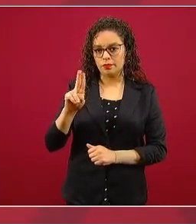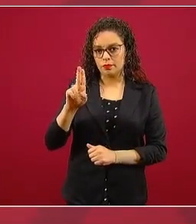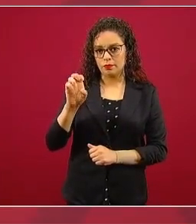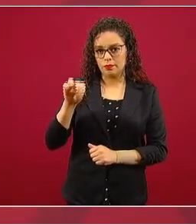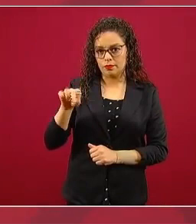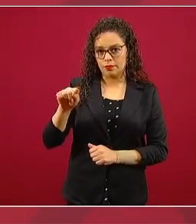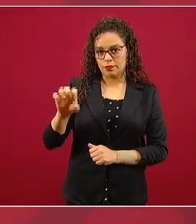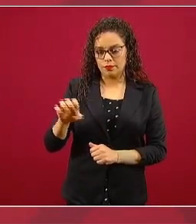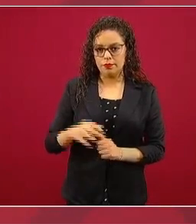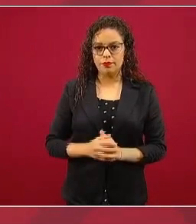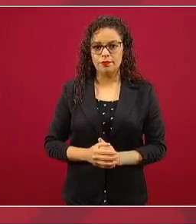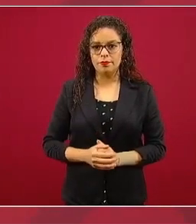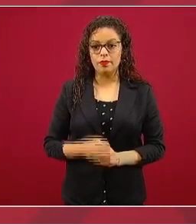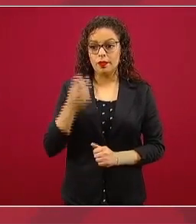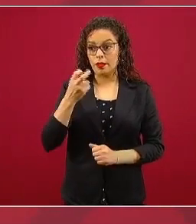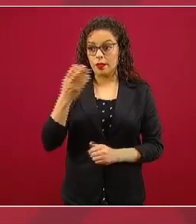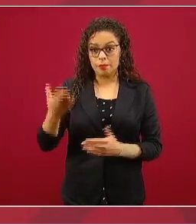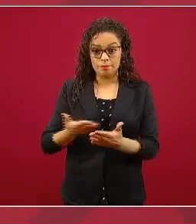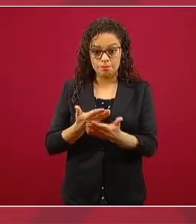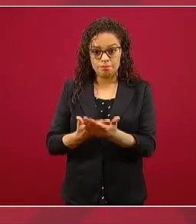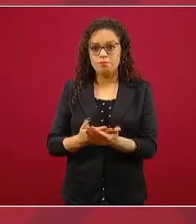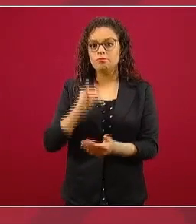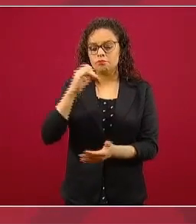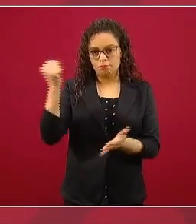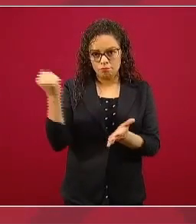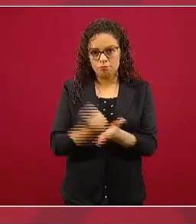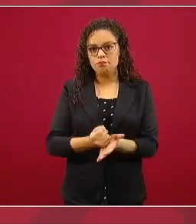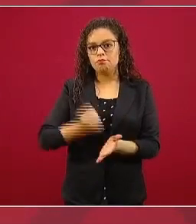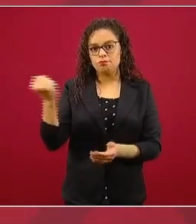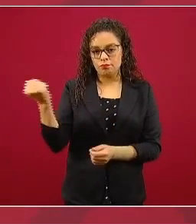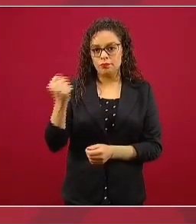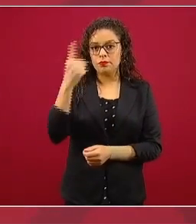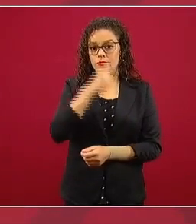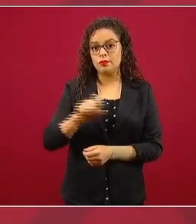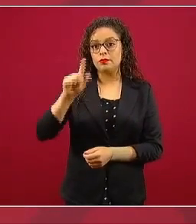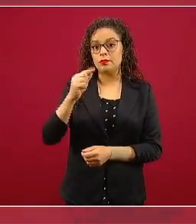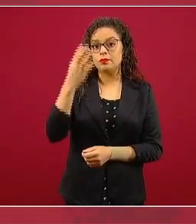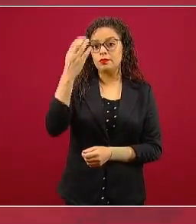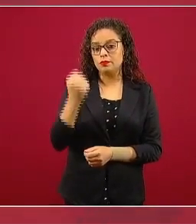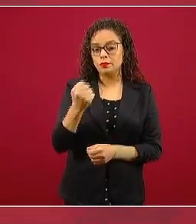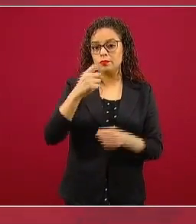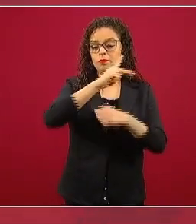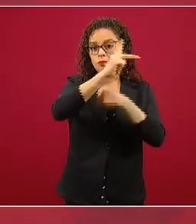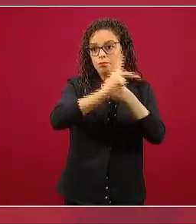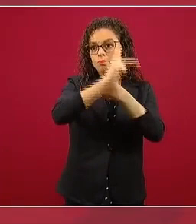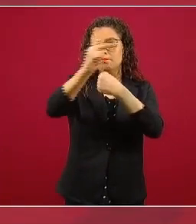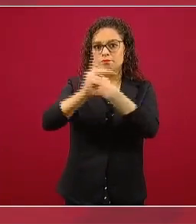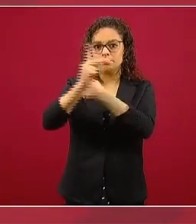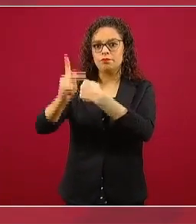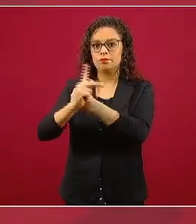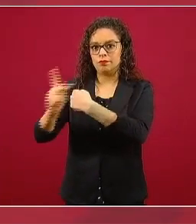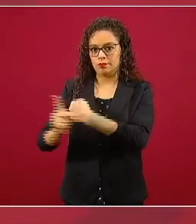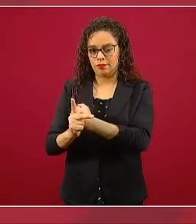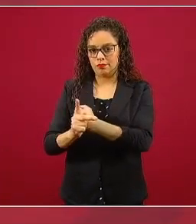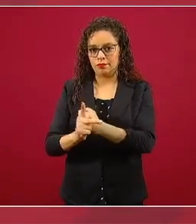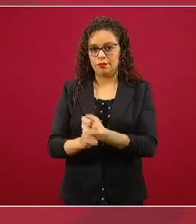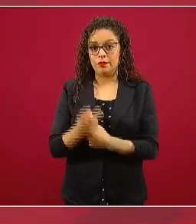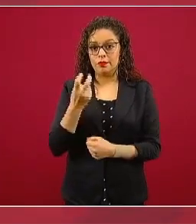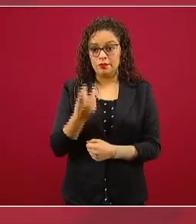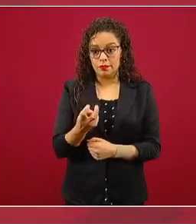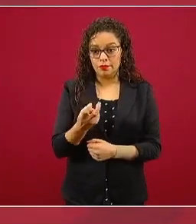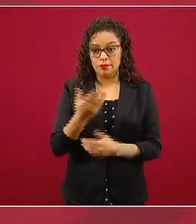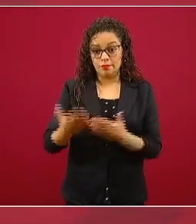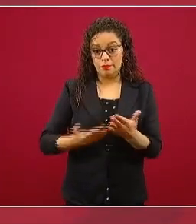Fue aprobada esta resolución por 179 países, con lo cual es la resolución que México